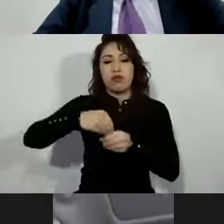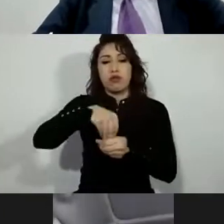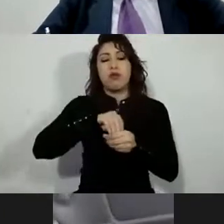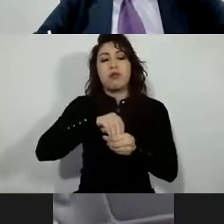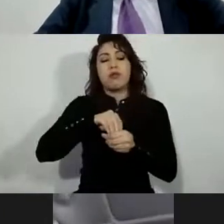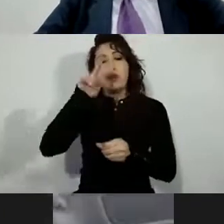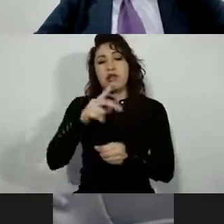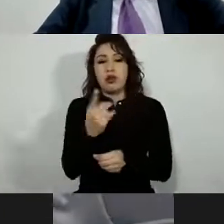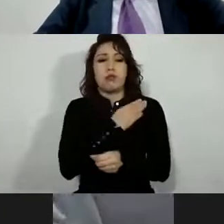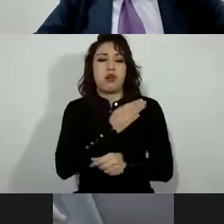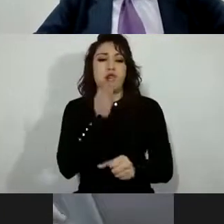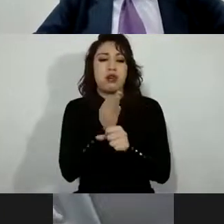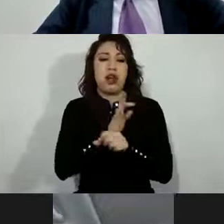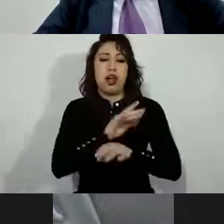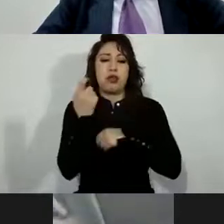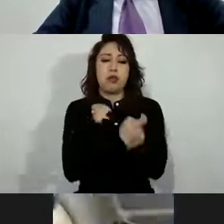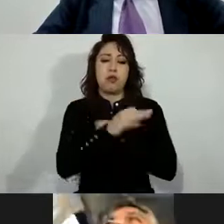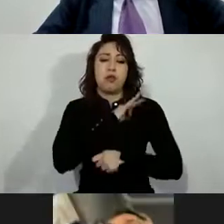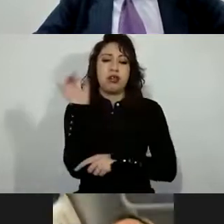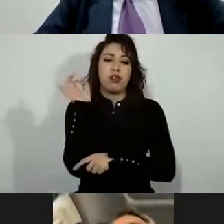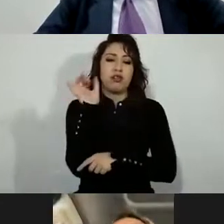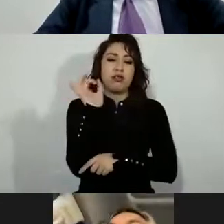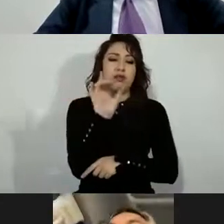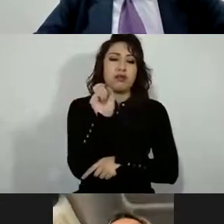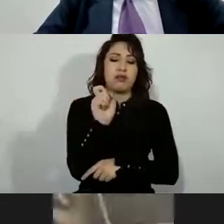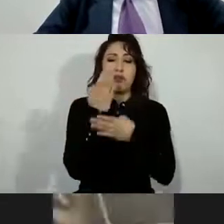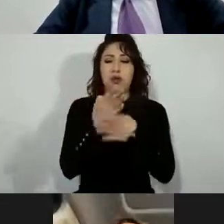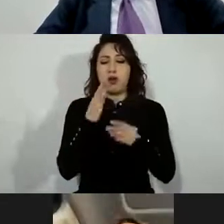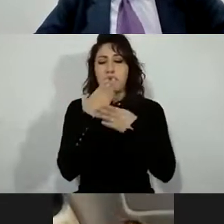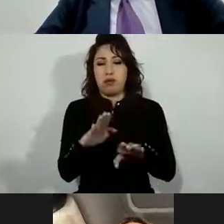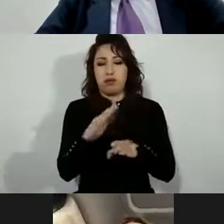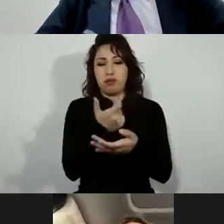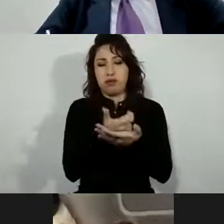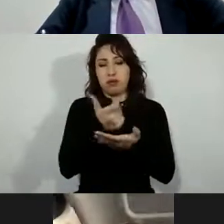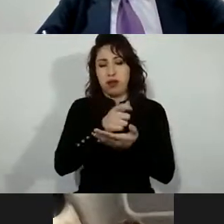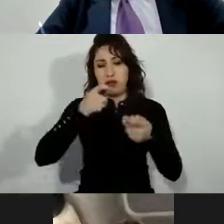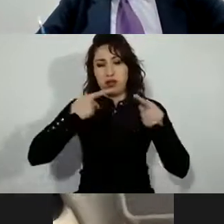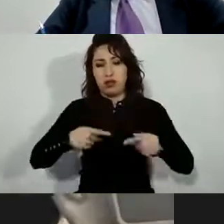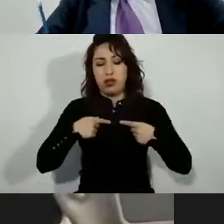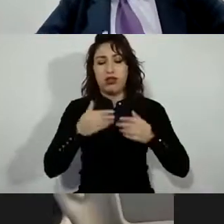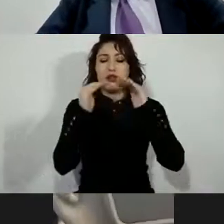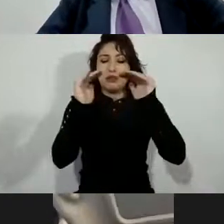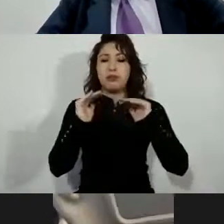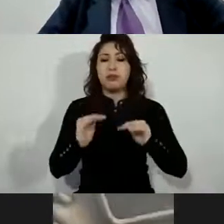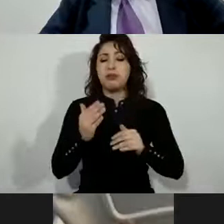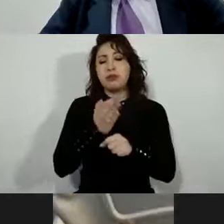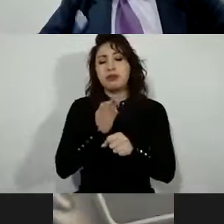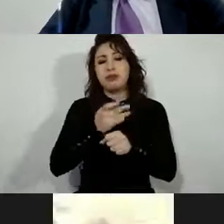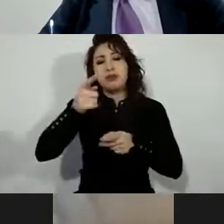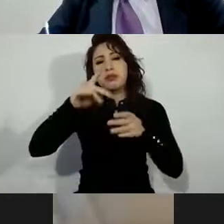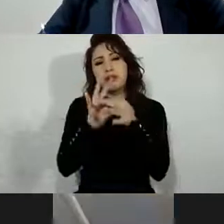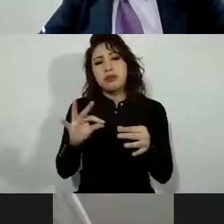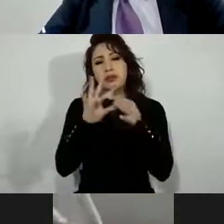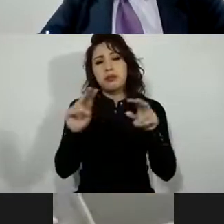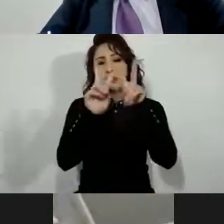El tema de que usted señala de la transferencia de los 340 millones de pesos, que fue un compromiso que nosotros dijimos desde el